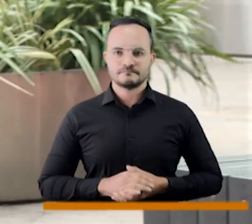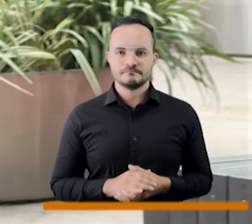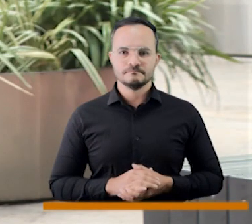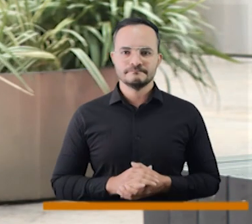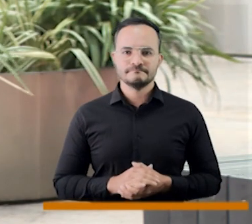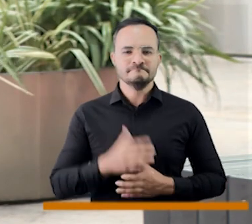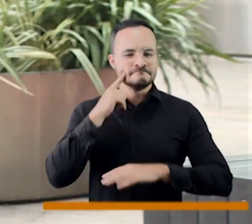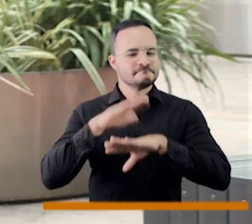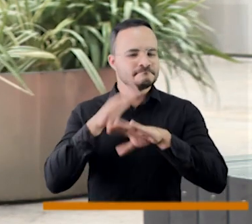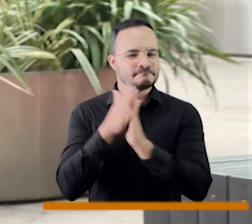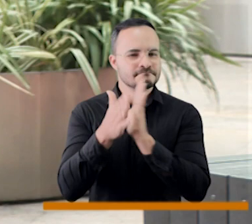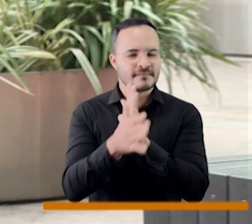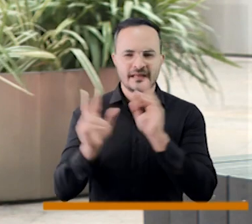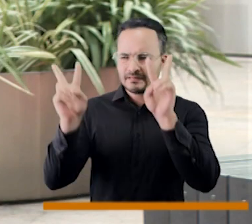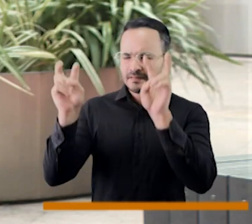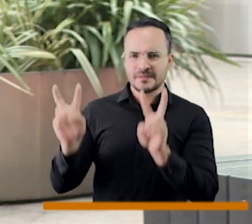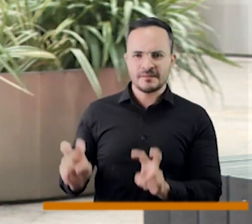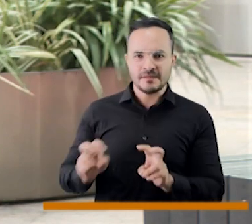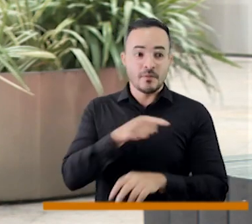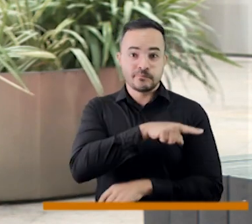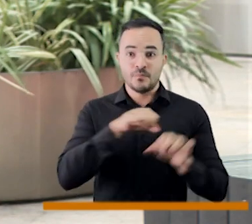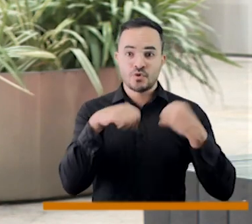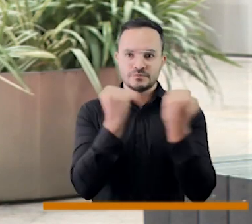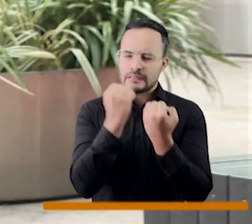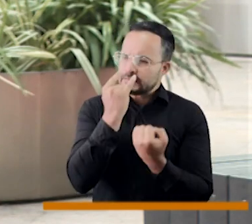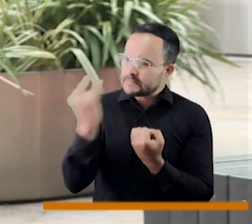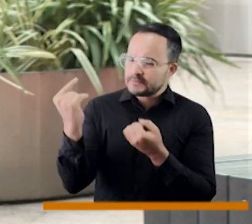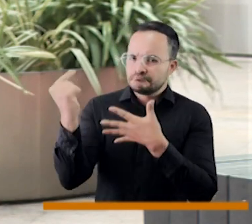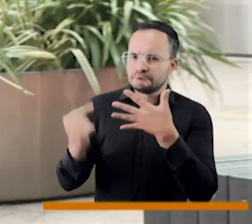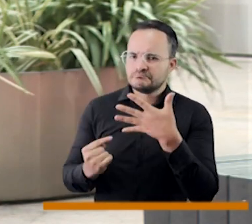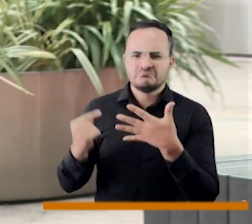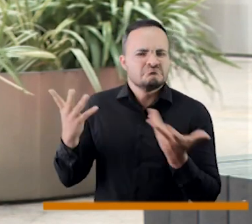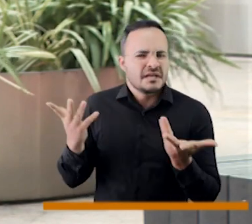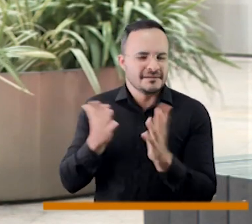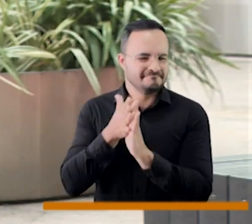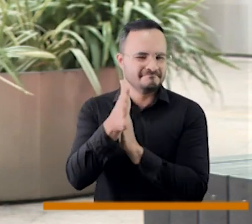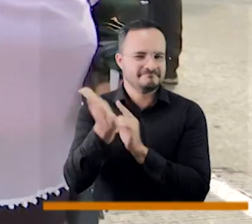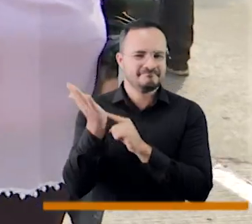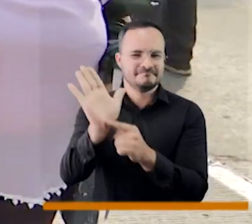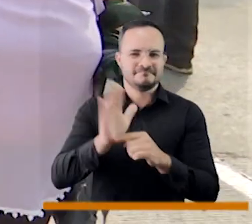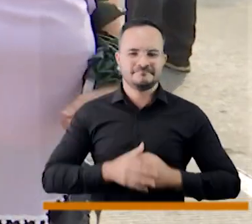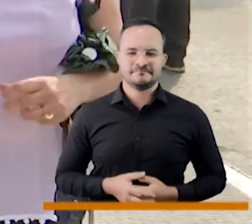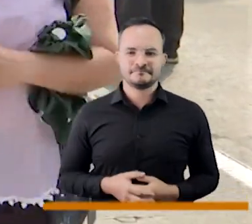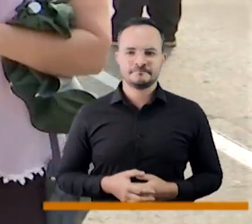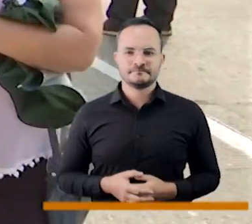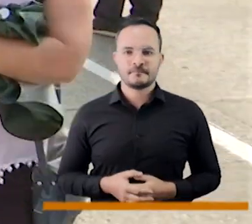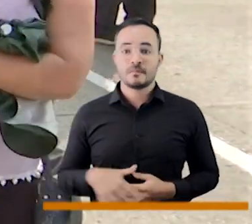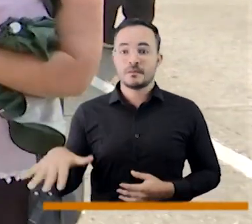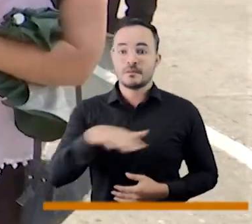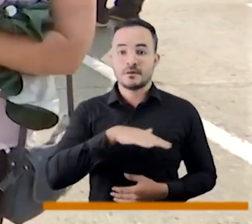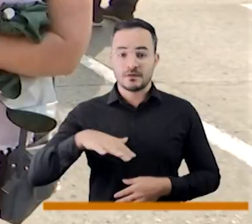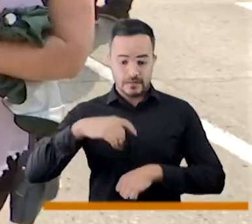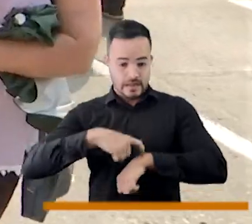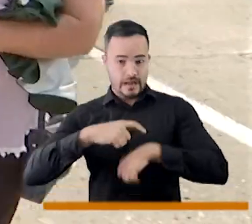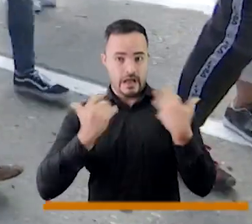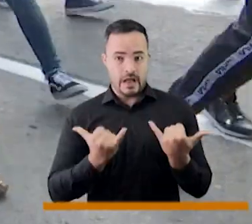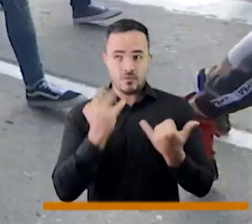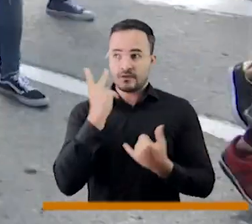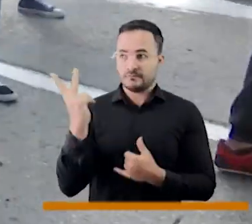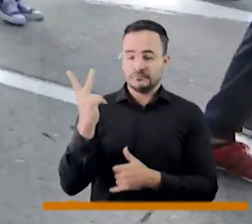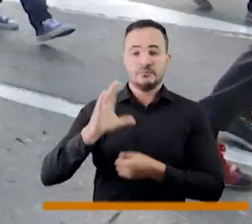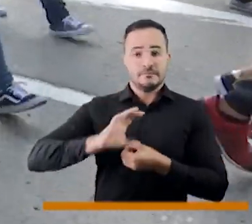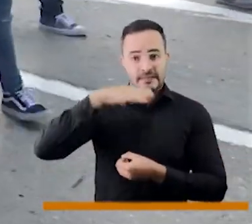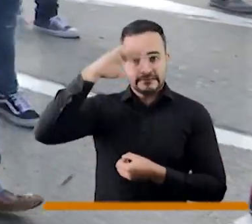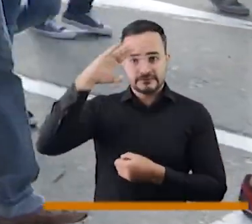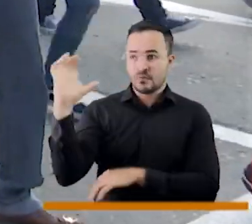Y veamos otros temas que fueron de interés para los concejales de Medellín aquí en De Acuerdo. El momento de la ciudad y